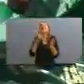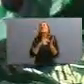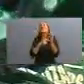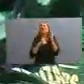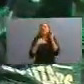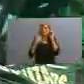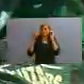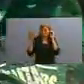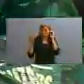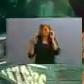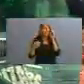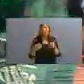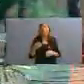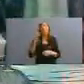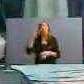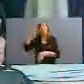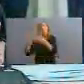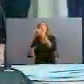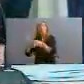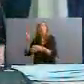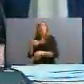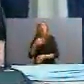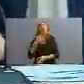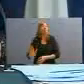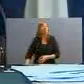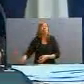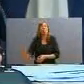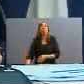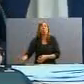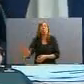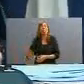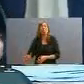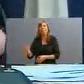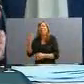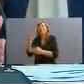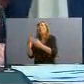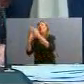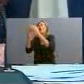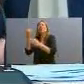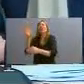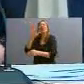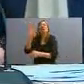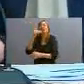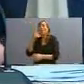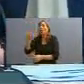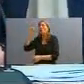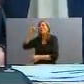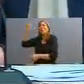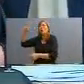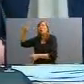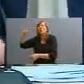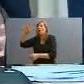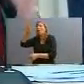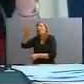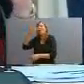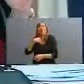Bueno, en la justicia no sabemos qué causas están en la Corte, en los distintos tribunales, y tenemos que establecer